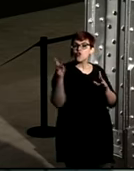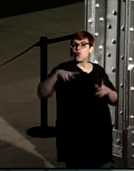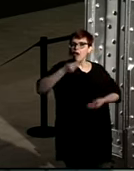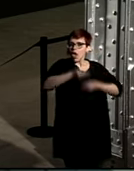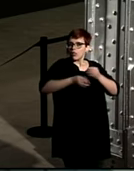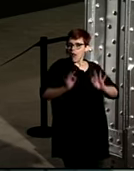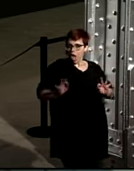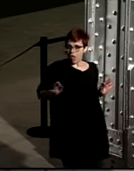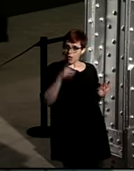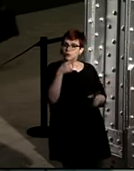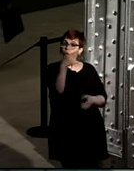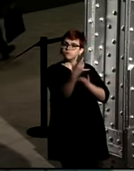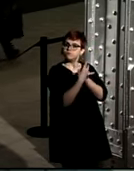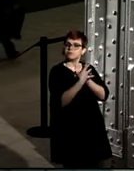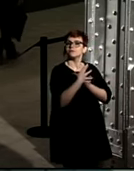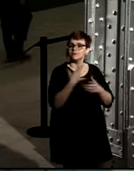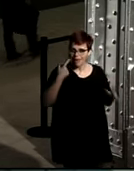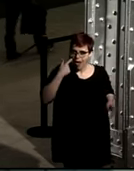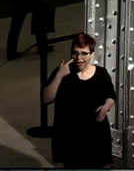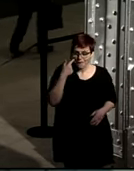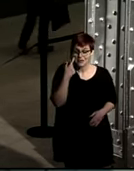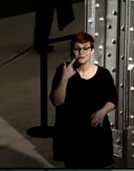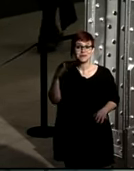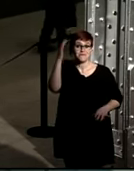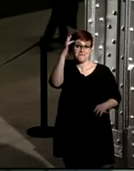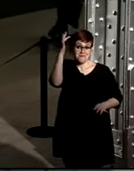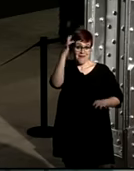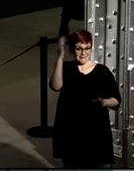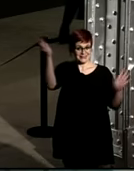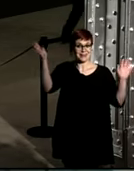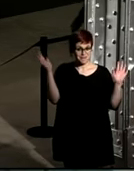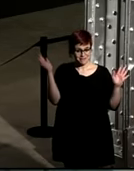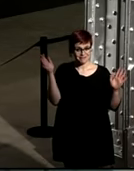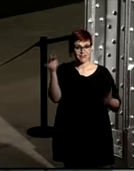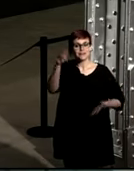dije. ¿Sabes? Unos hacen cine pues un poco para